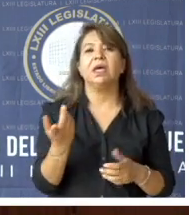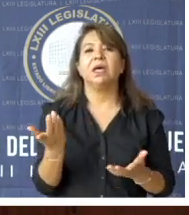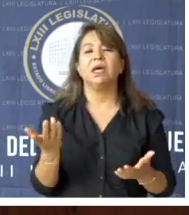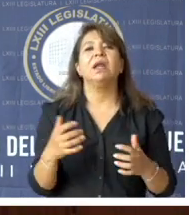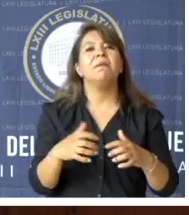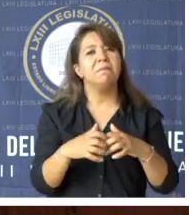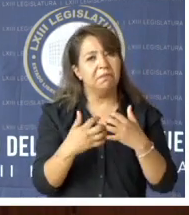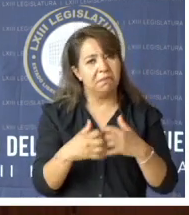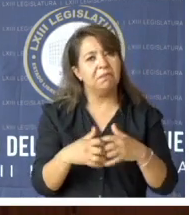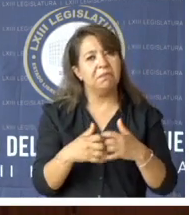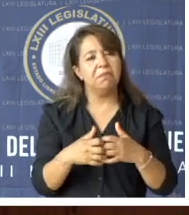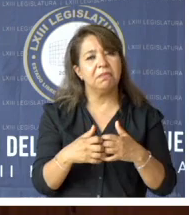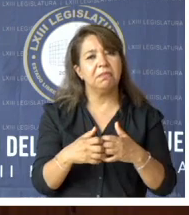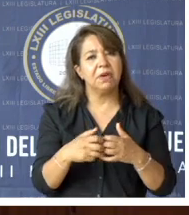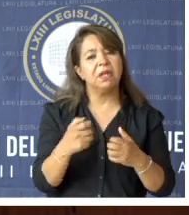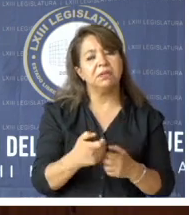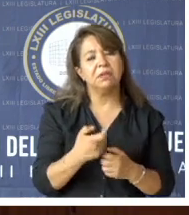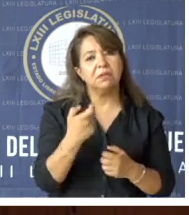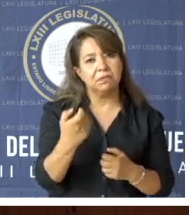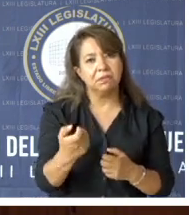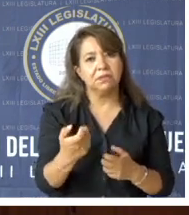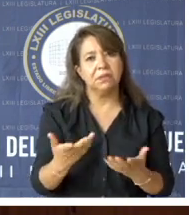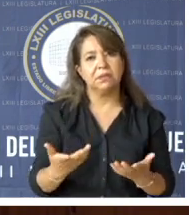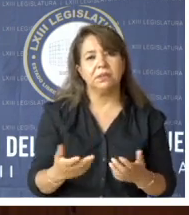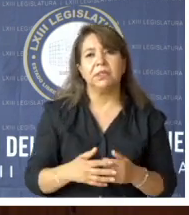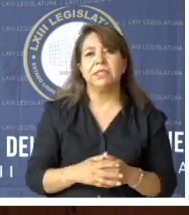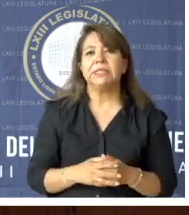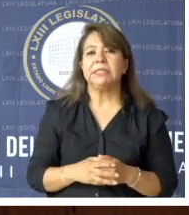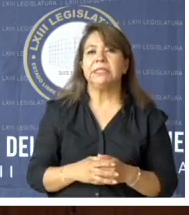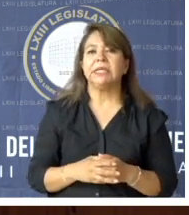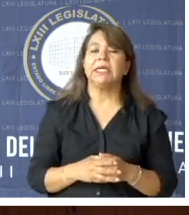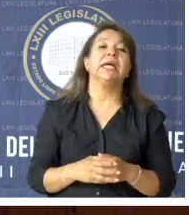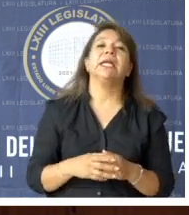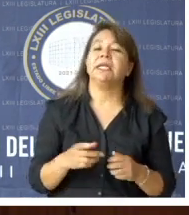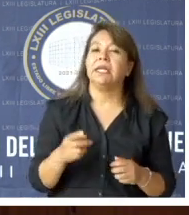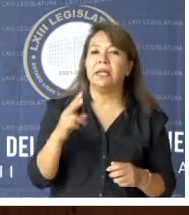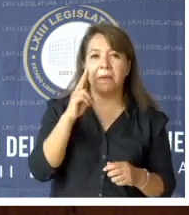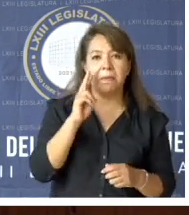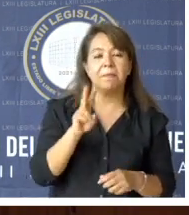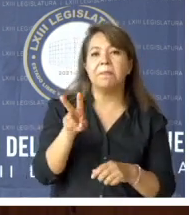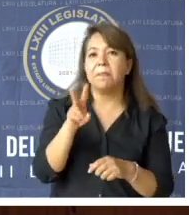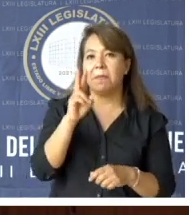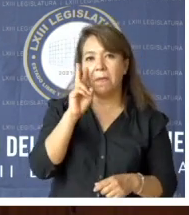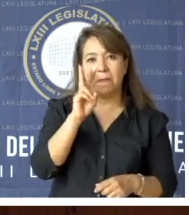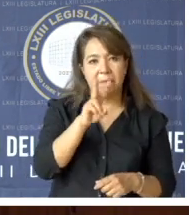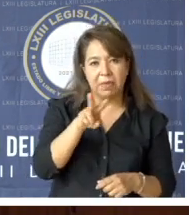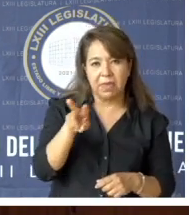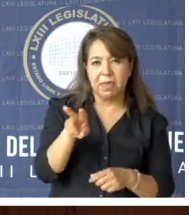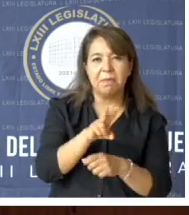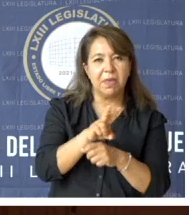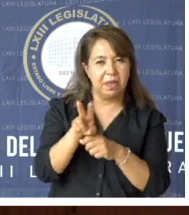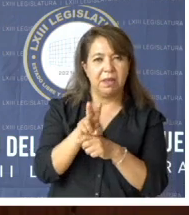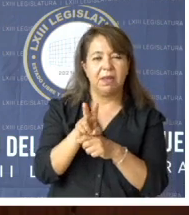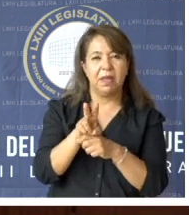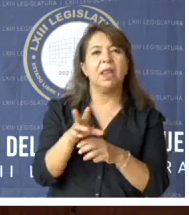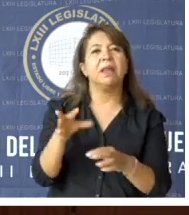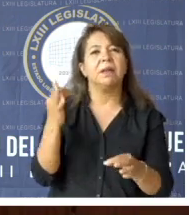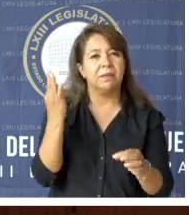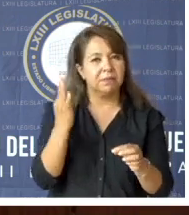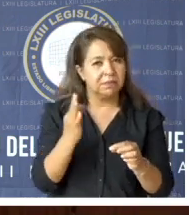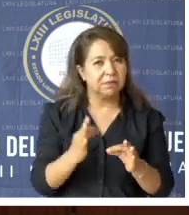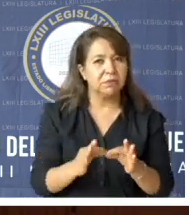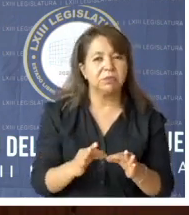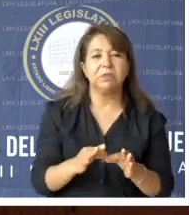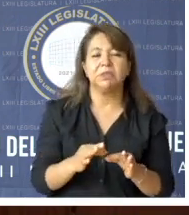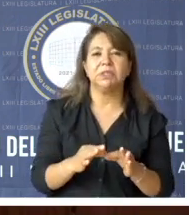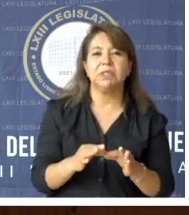federal como estatal. Les reiteramos nuestro compromiso de que estaremos atentos para que todos cumplan. Estamos en